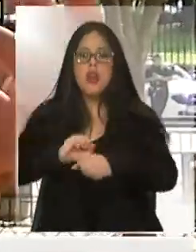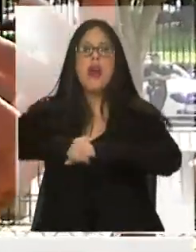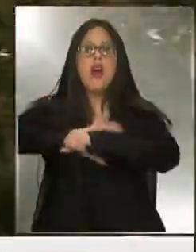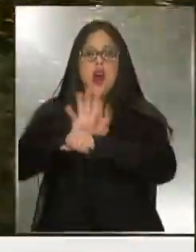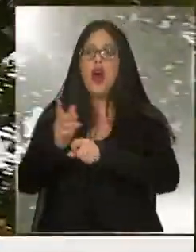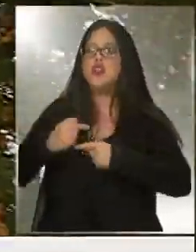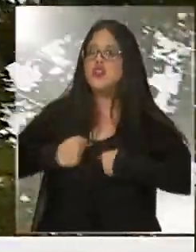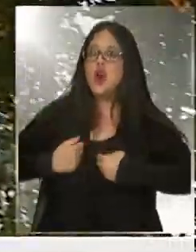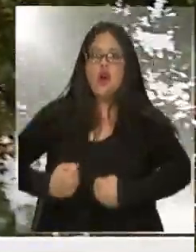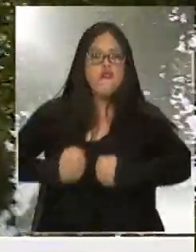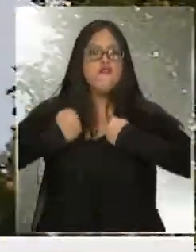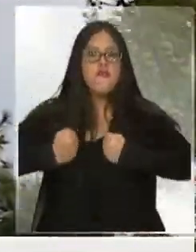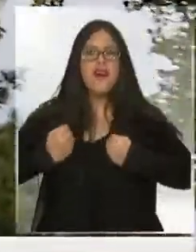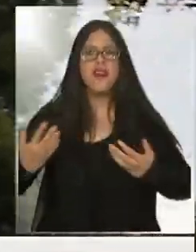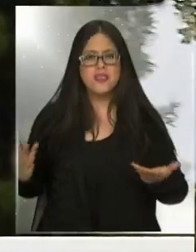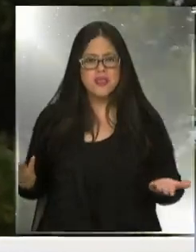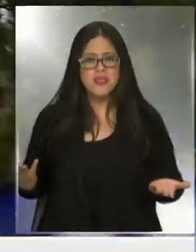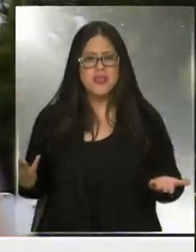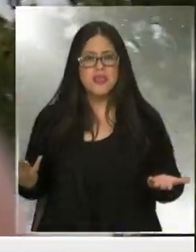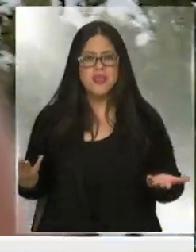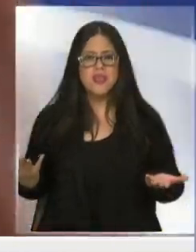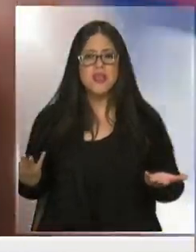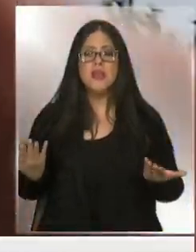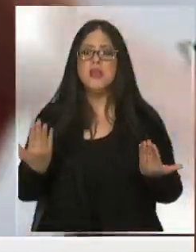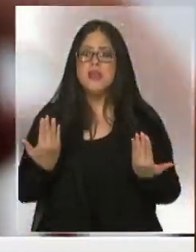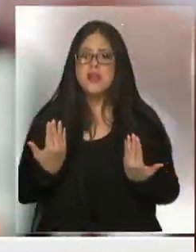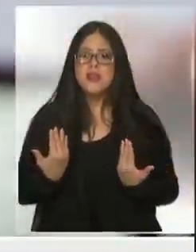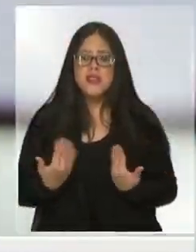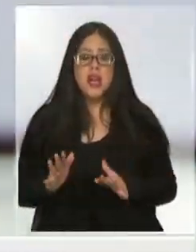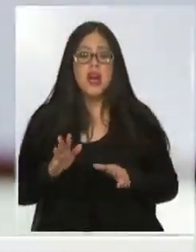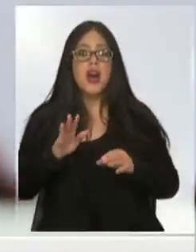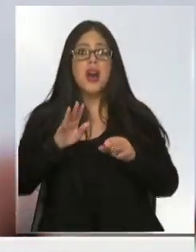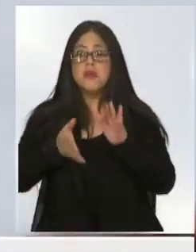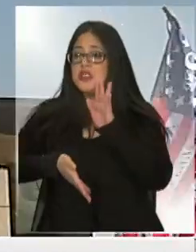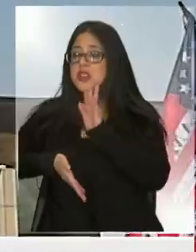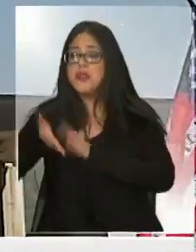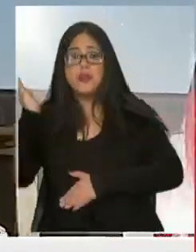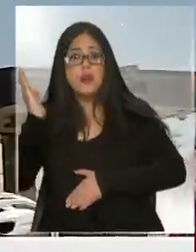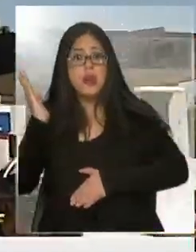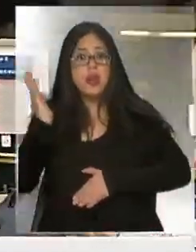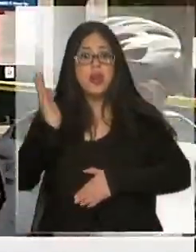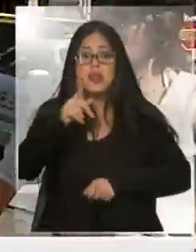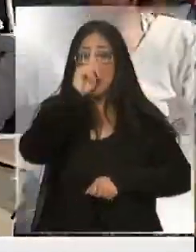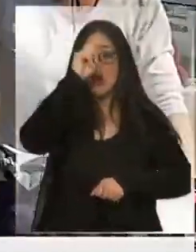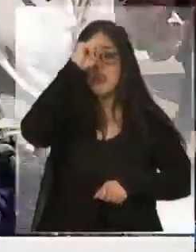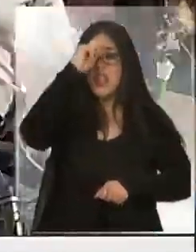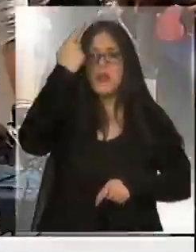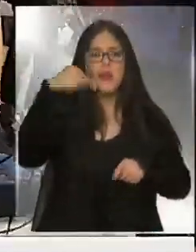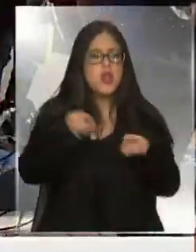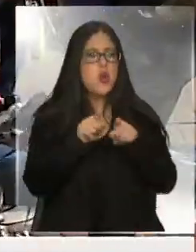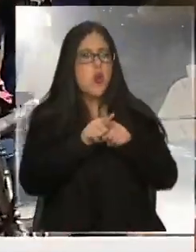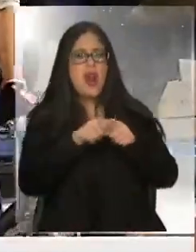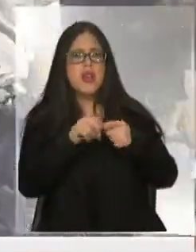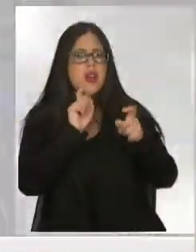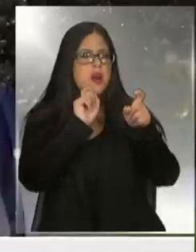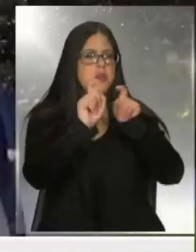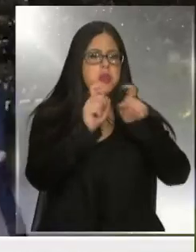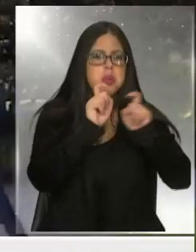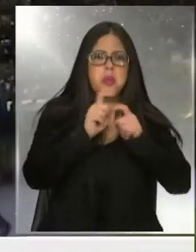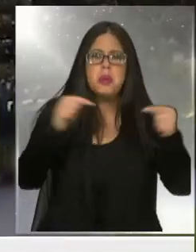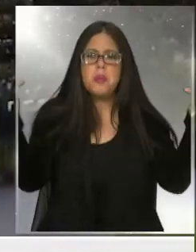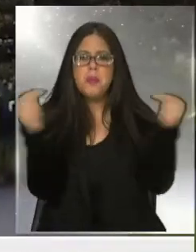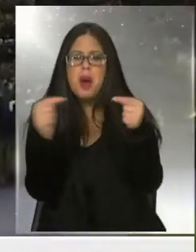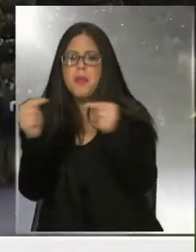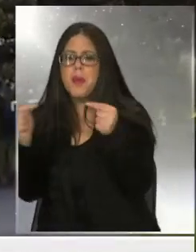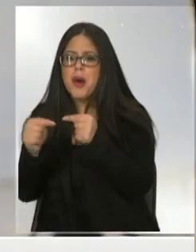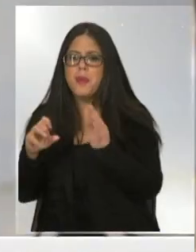de acero. El mandatario recibió el alta médica y casi de inmediato volvió a encender los ánimos y críticas con distintas polémicas, partiendo